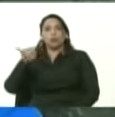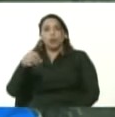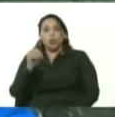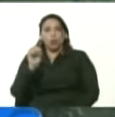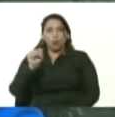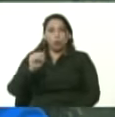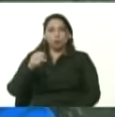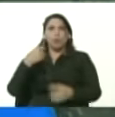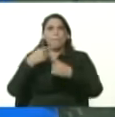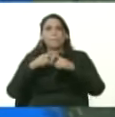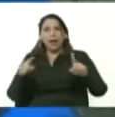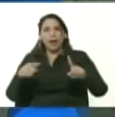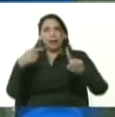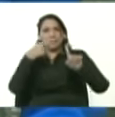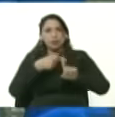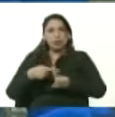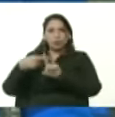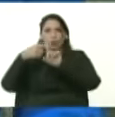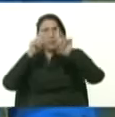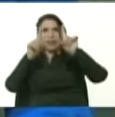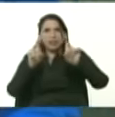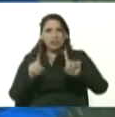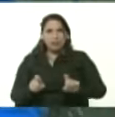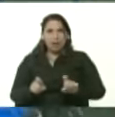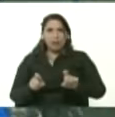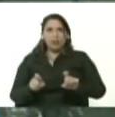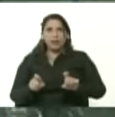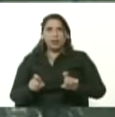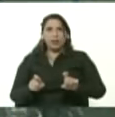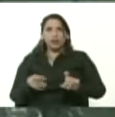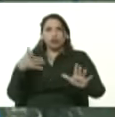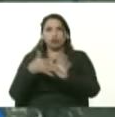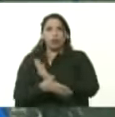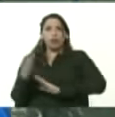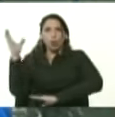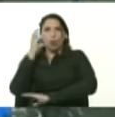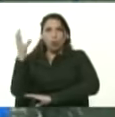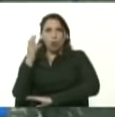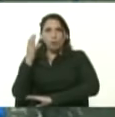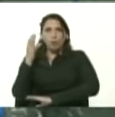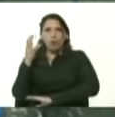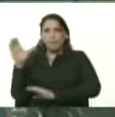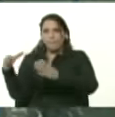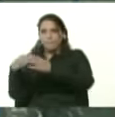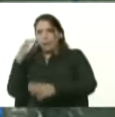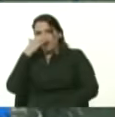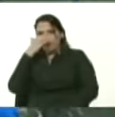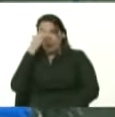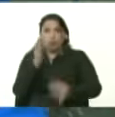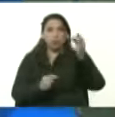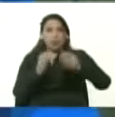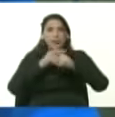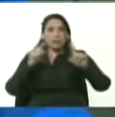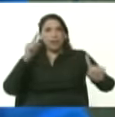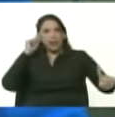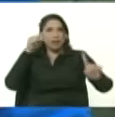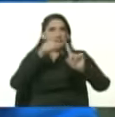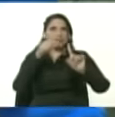sume al examen preliminar sobre Colombia y el paramilitarismo. Justamente para